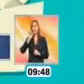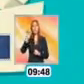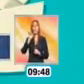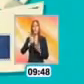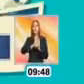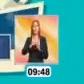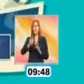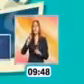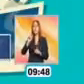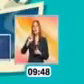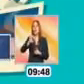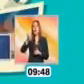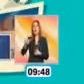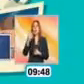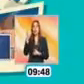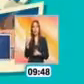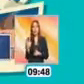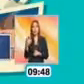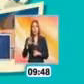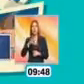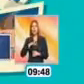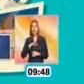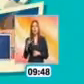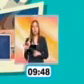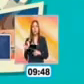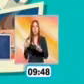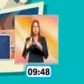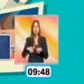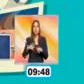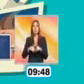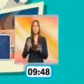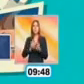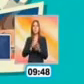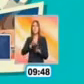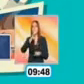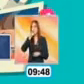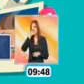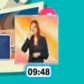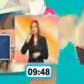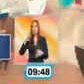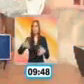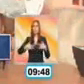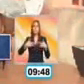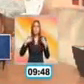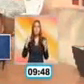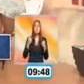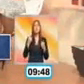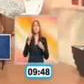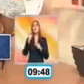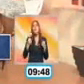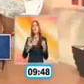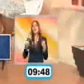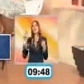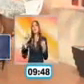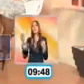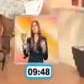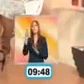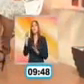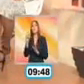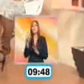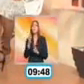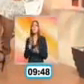la pareja o las parejas tienen algún tipo, pues, de despecho, pasó alguna cosa ahí de infidelidad, y entonces aprovechas